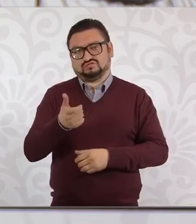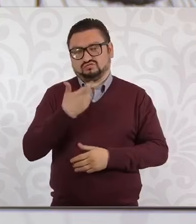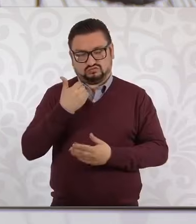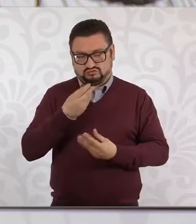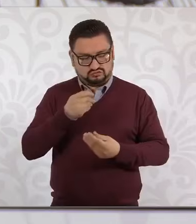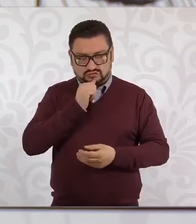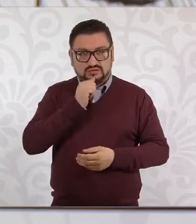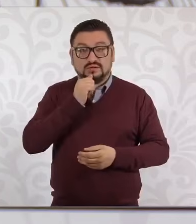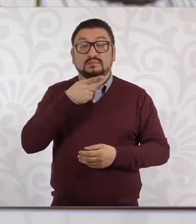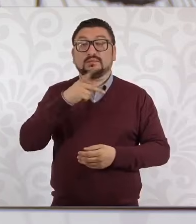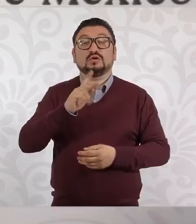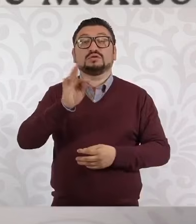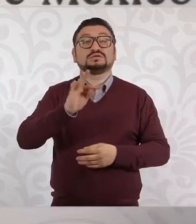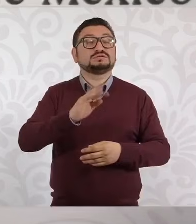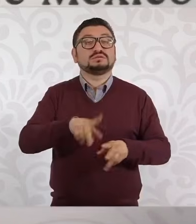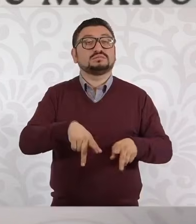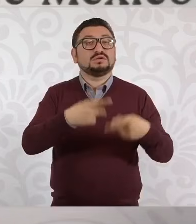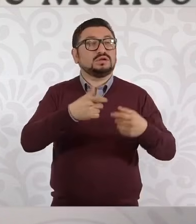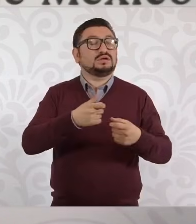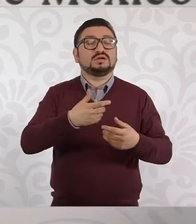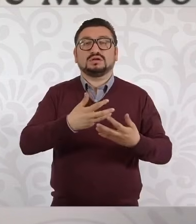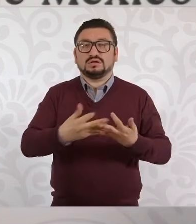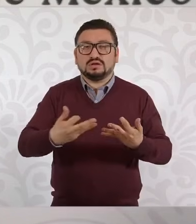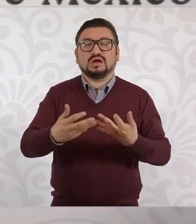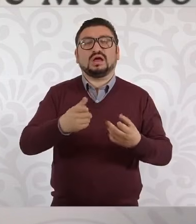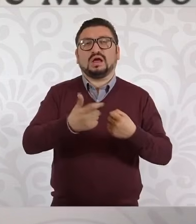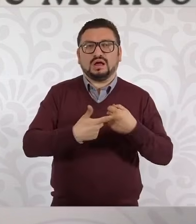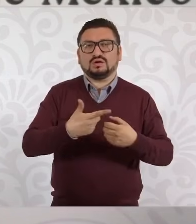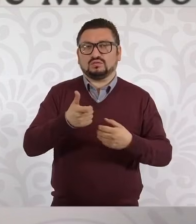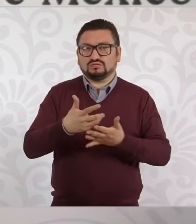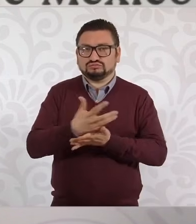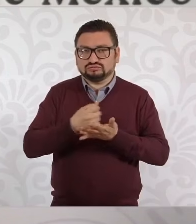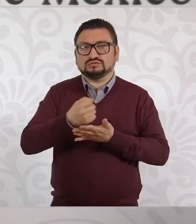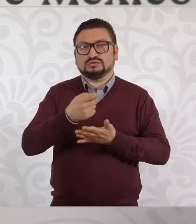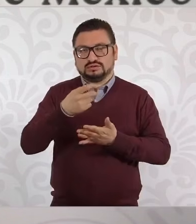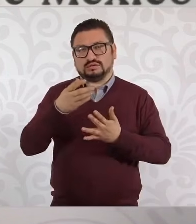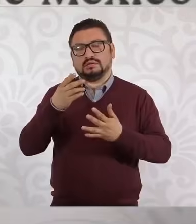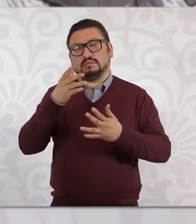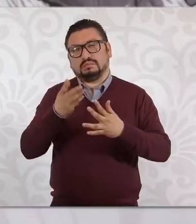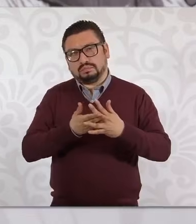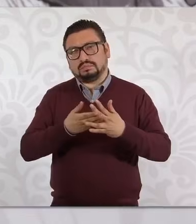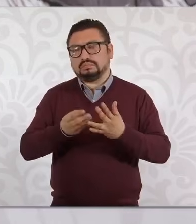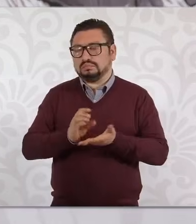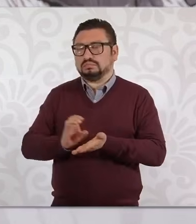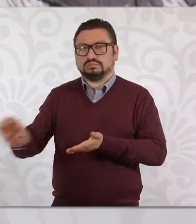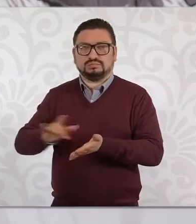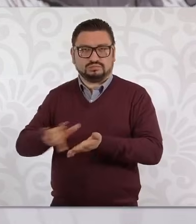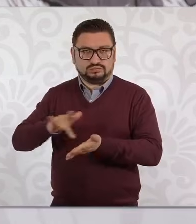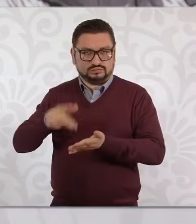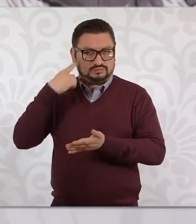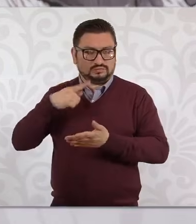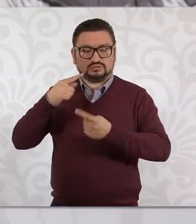recursos, pero si vende algún predio o tiene recursos adicionales, pues entonces parte de esos recursos van a ir a apoyar el